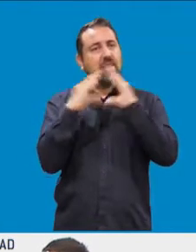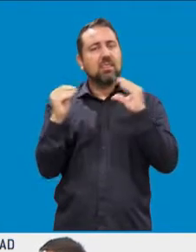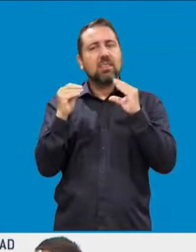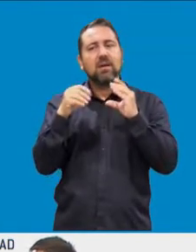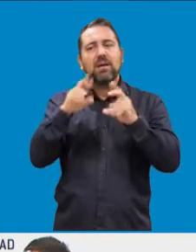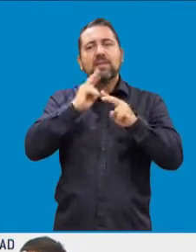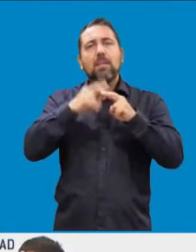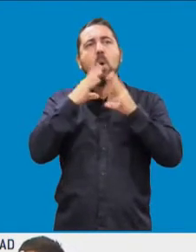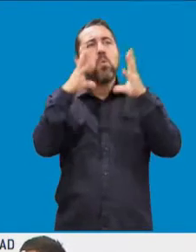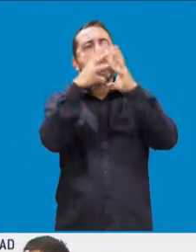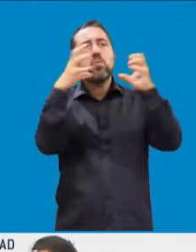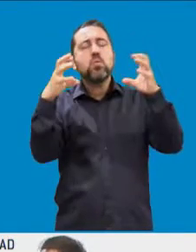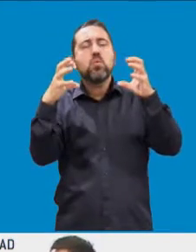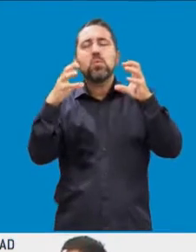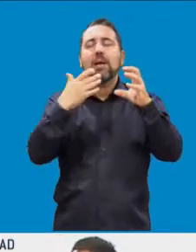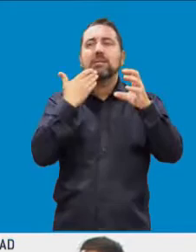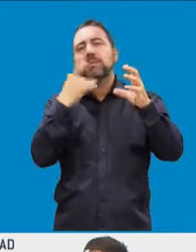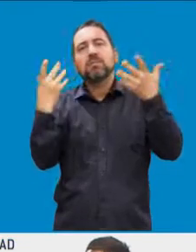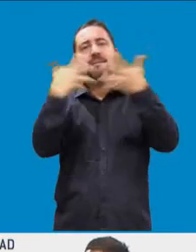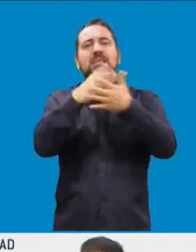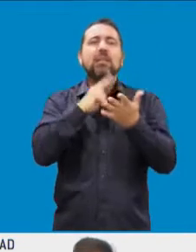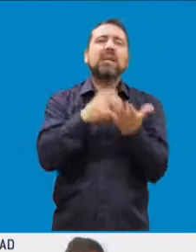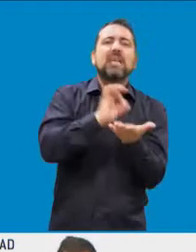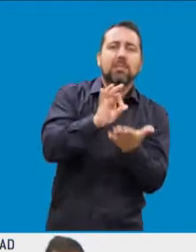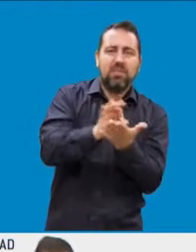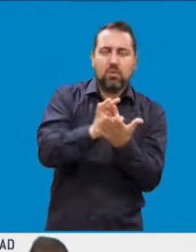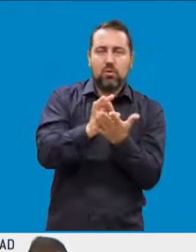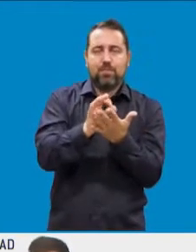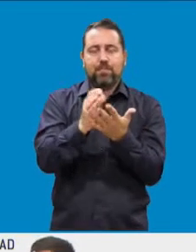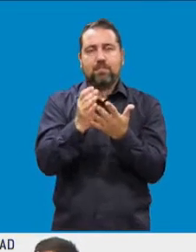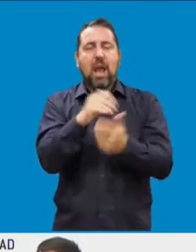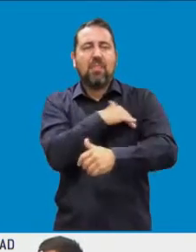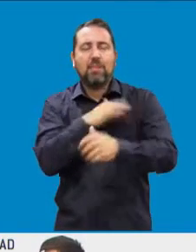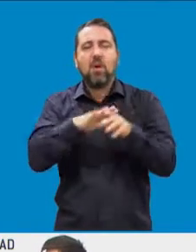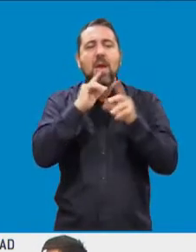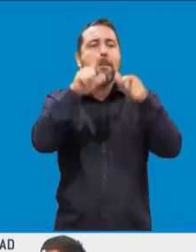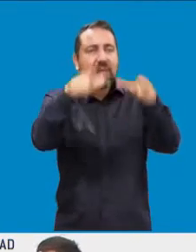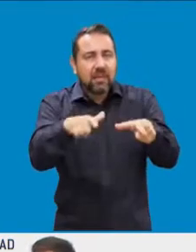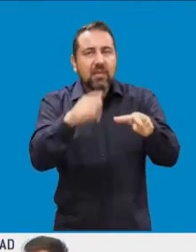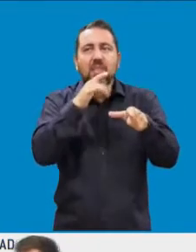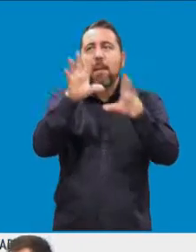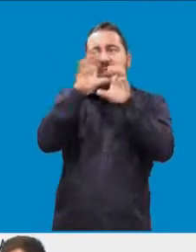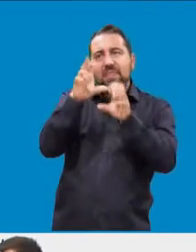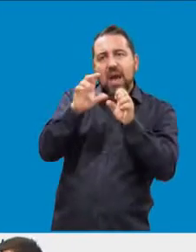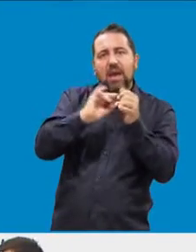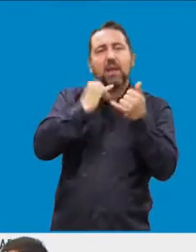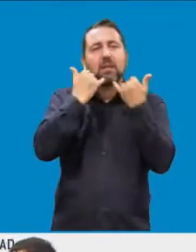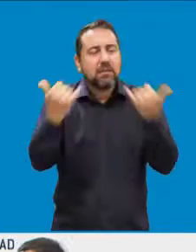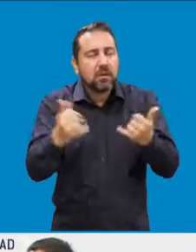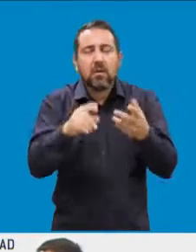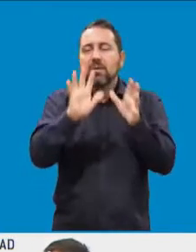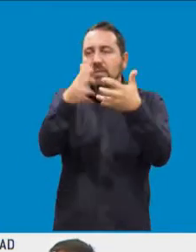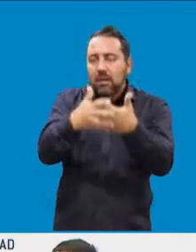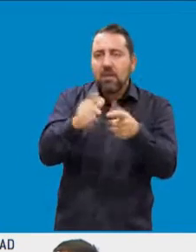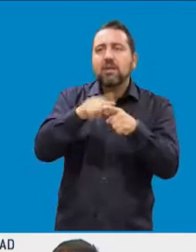principalmente la UNED tiene como una nube híbrida de servicios académicos. Tiene un conjunto de plataformas